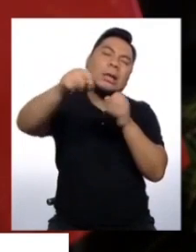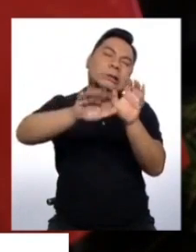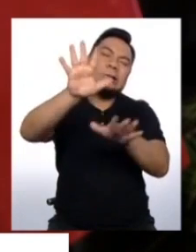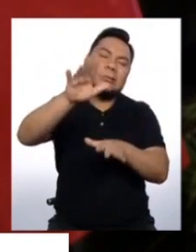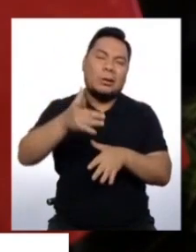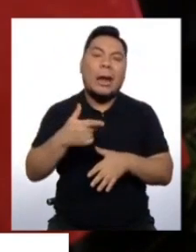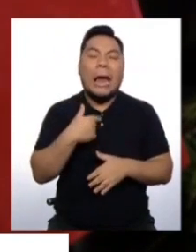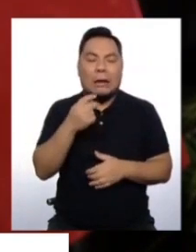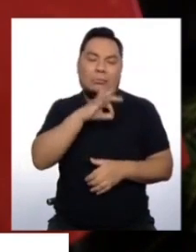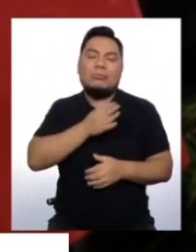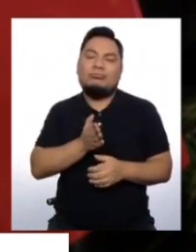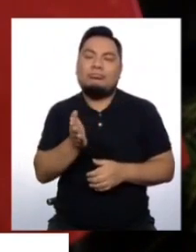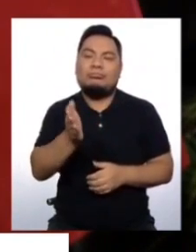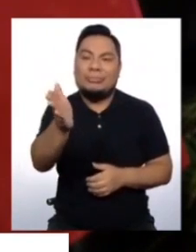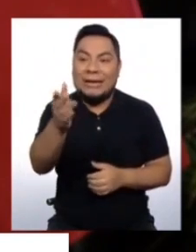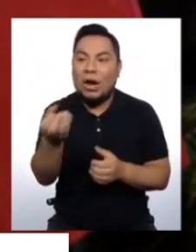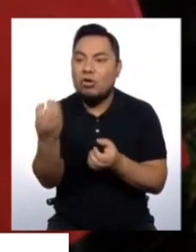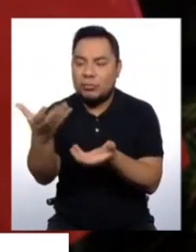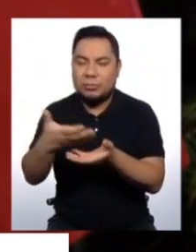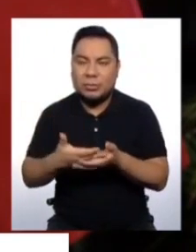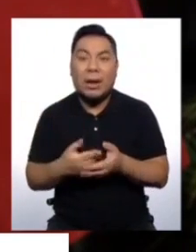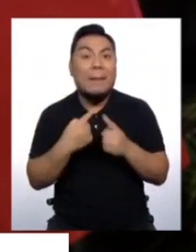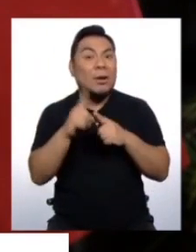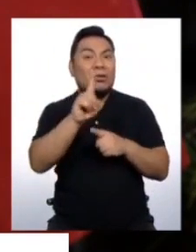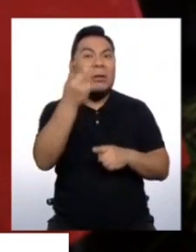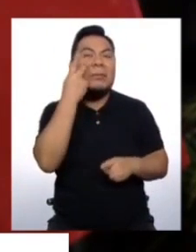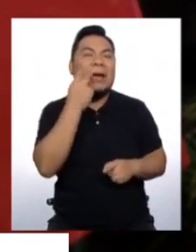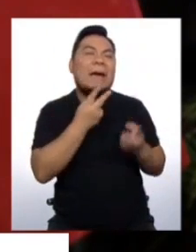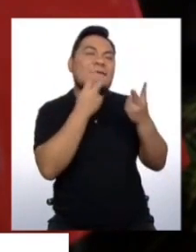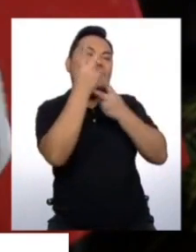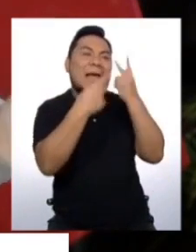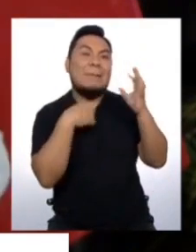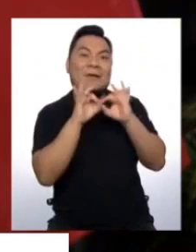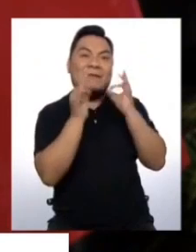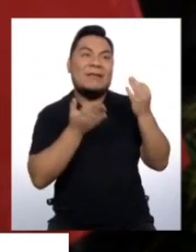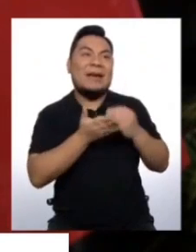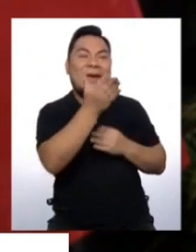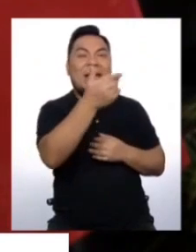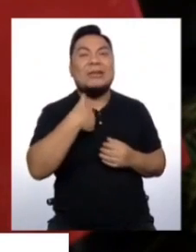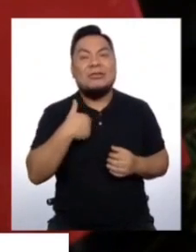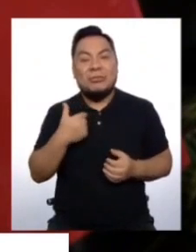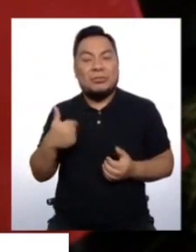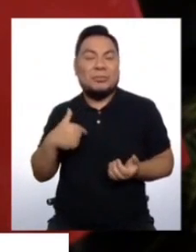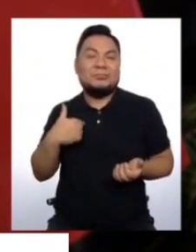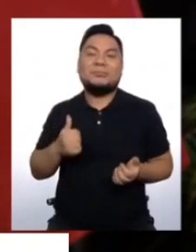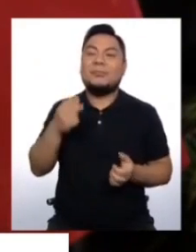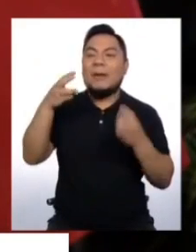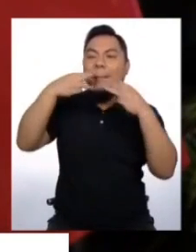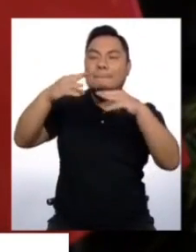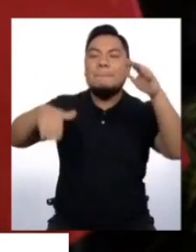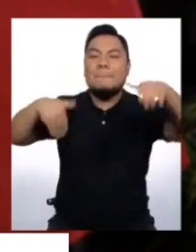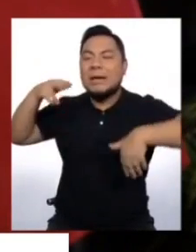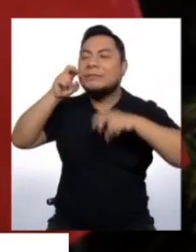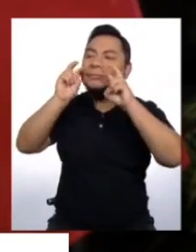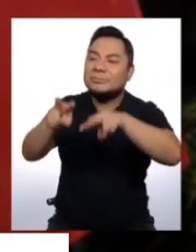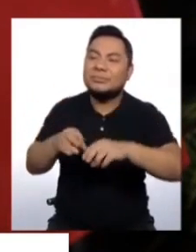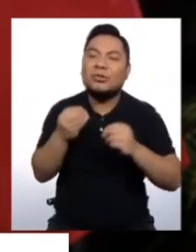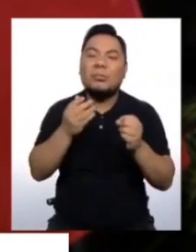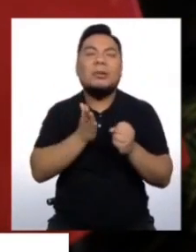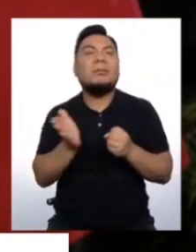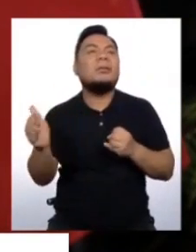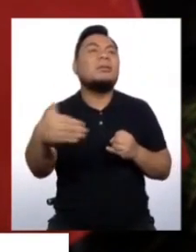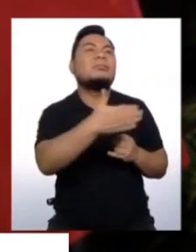de visita a un familiar, te vas a pasear por el mar o quieres darte una vuelta para ver cómo está la